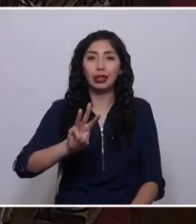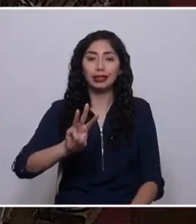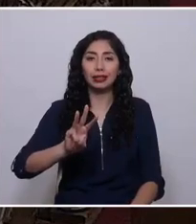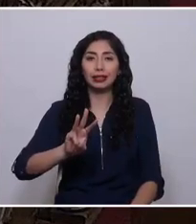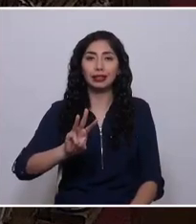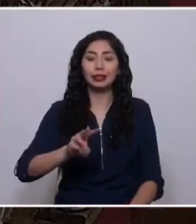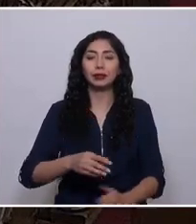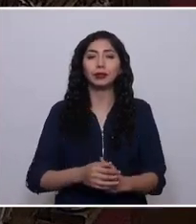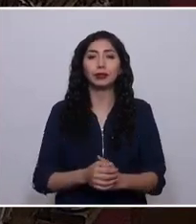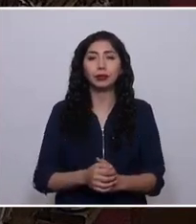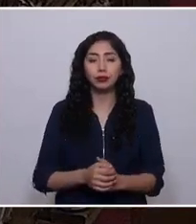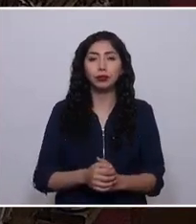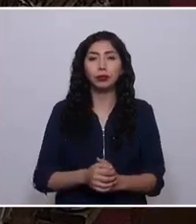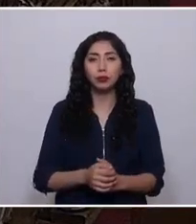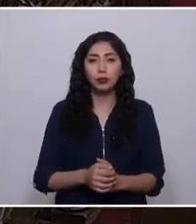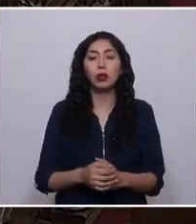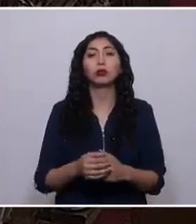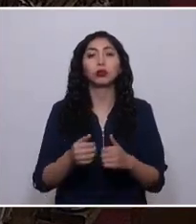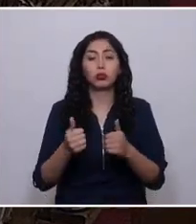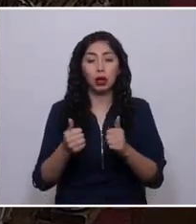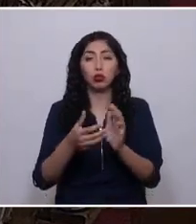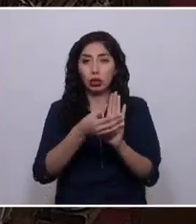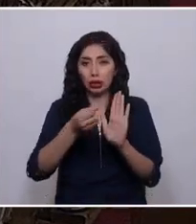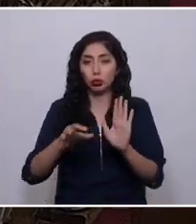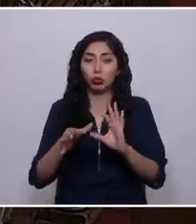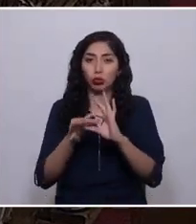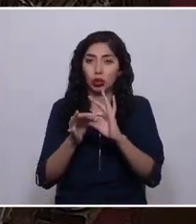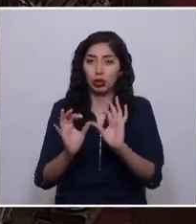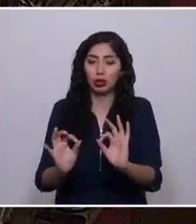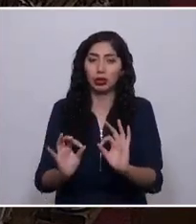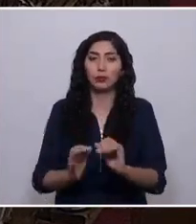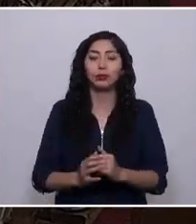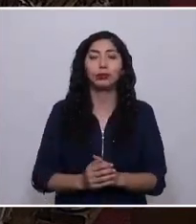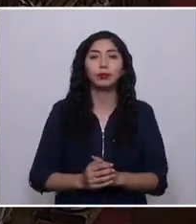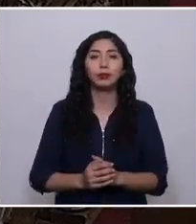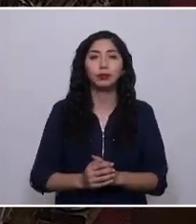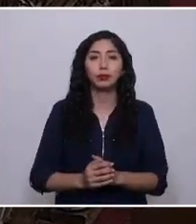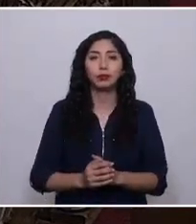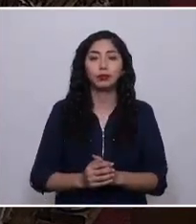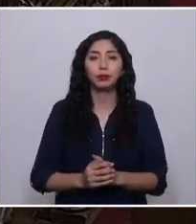Queda registro del retiro, señor Daza. Muchas gracias.